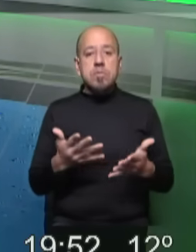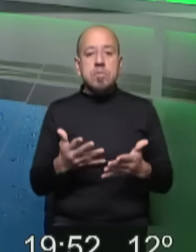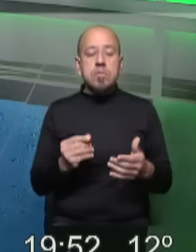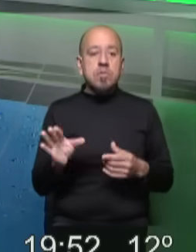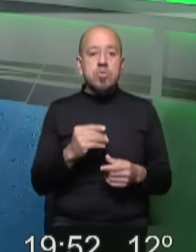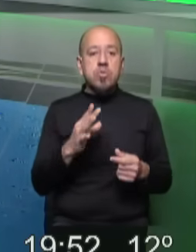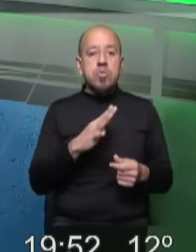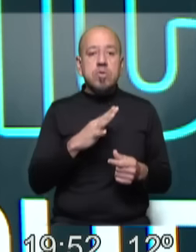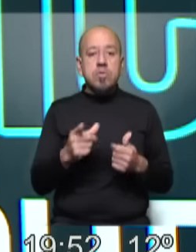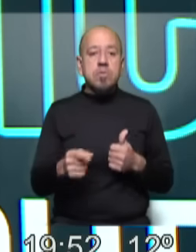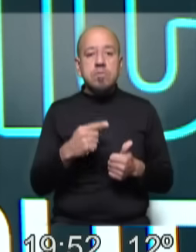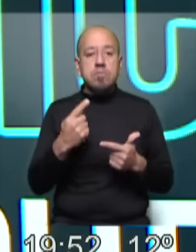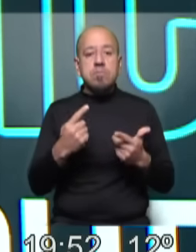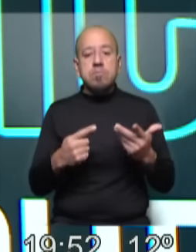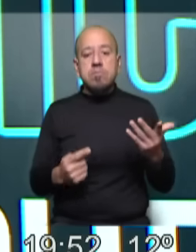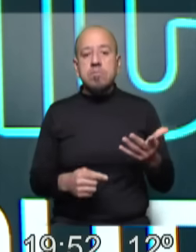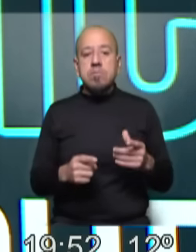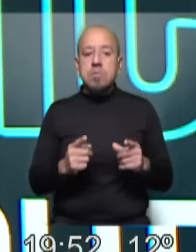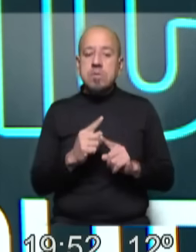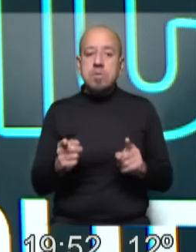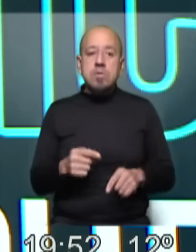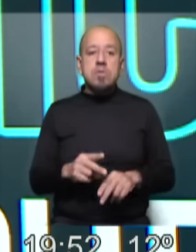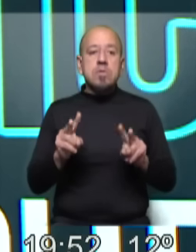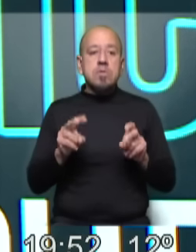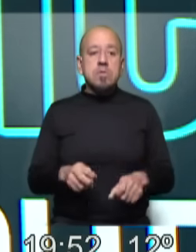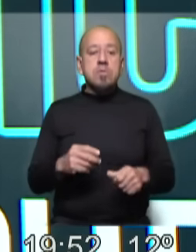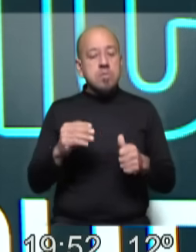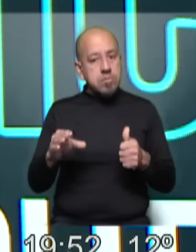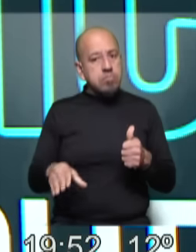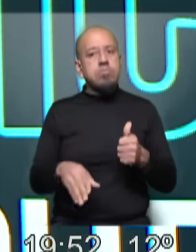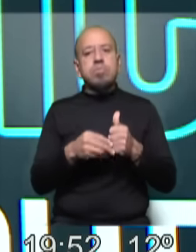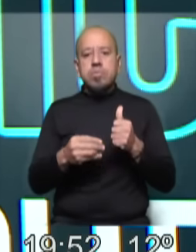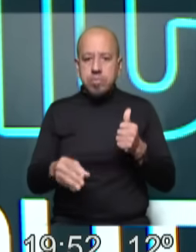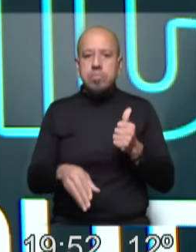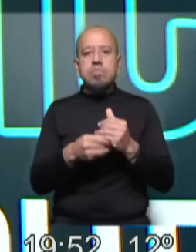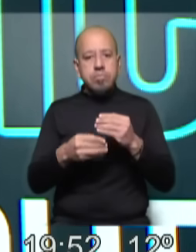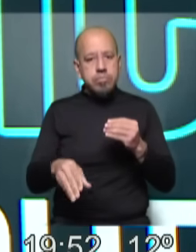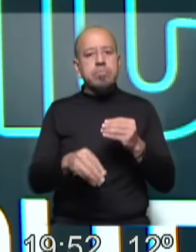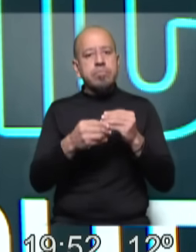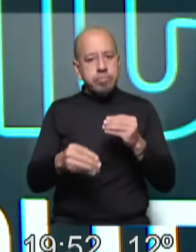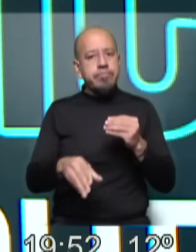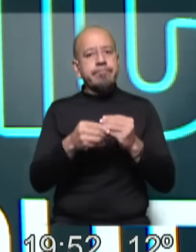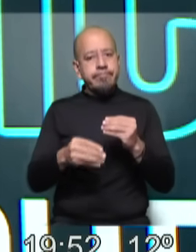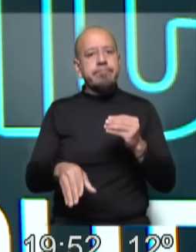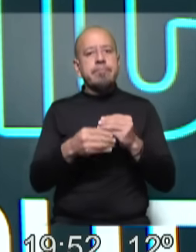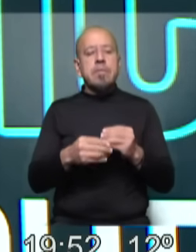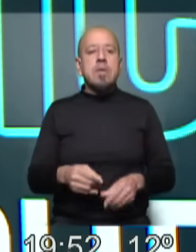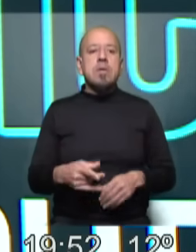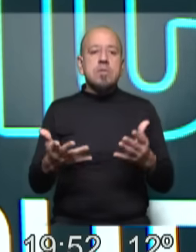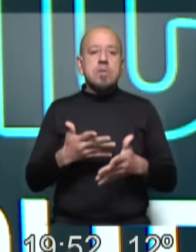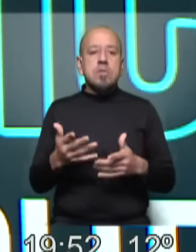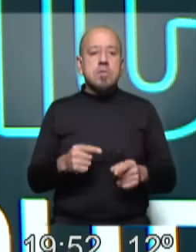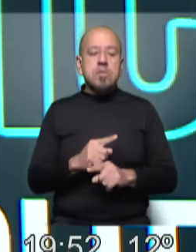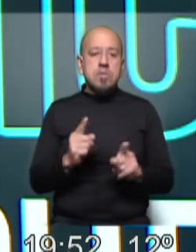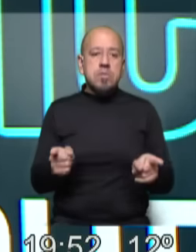casos que han aparecido no le han afectado el tema es si la acumulación de casos termina produciendo un efecto o no eh Hasta ahora no lo ha